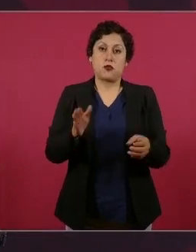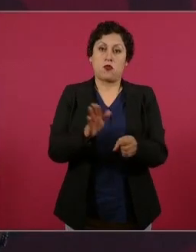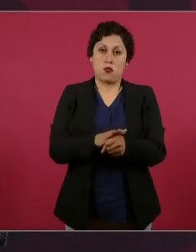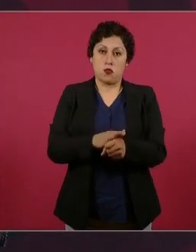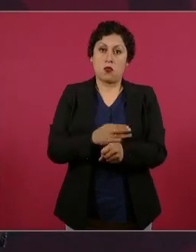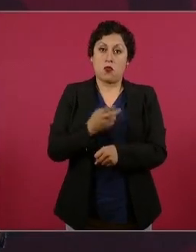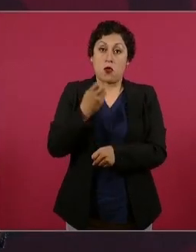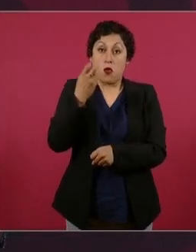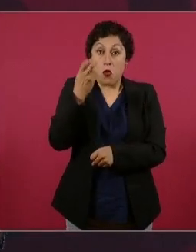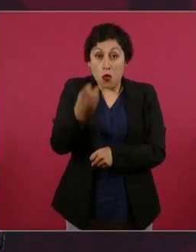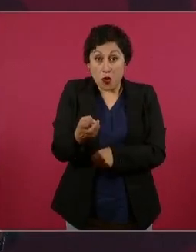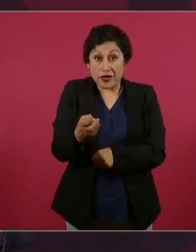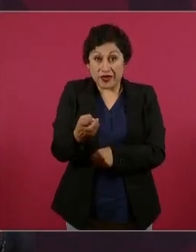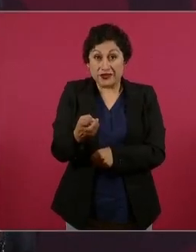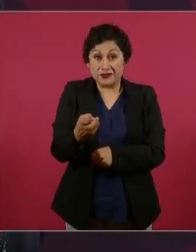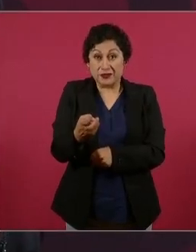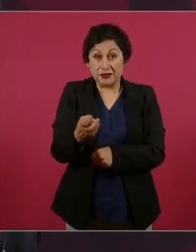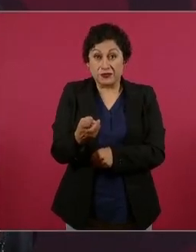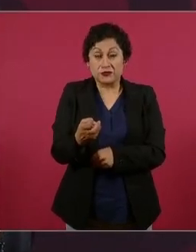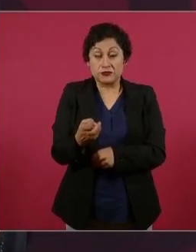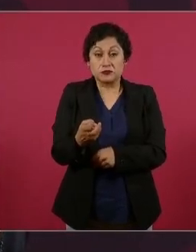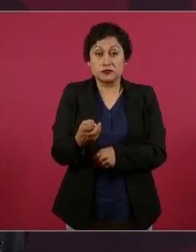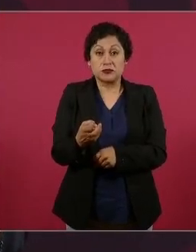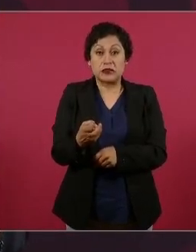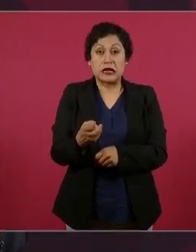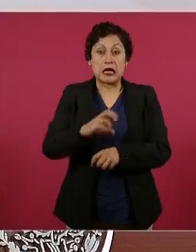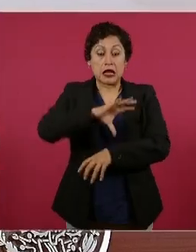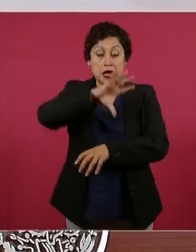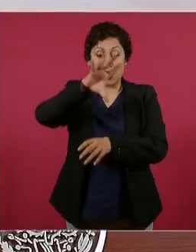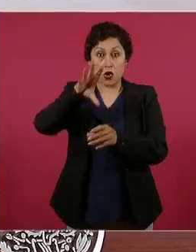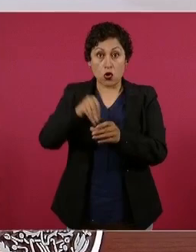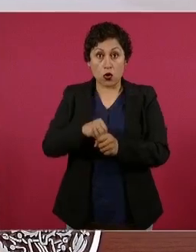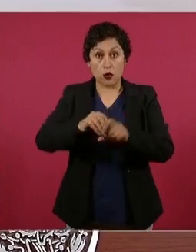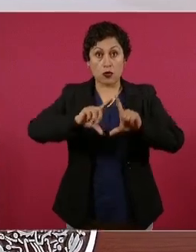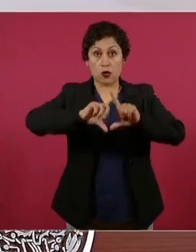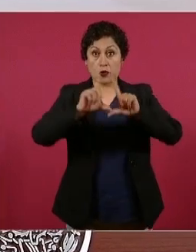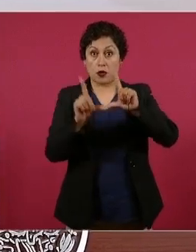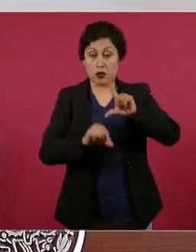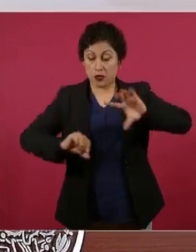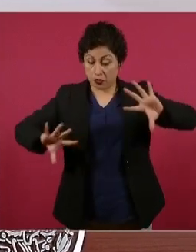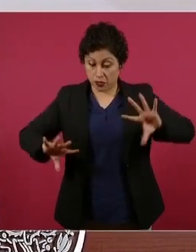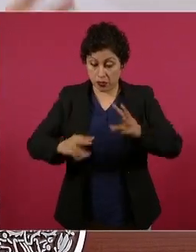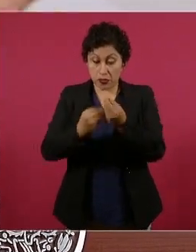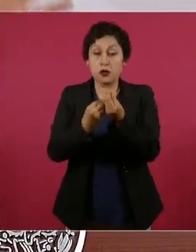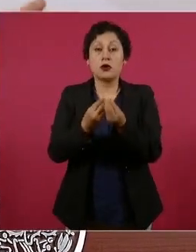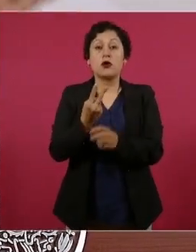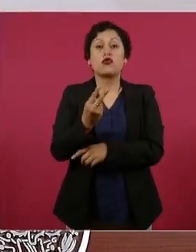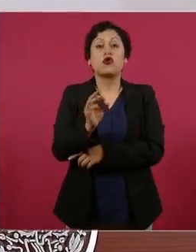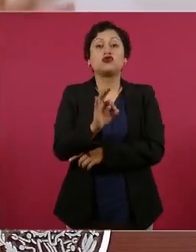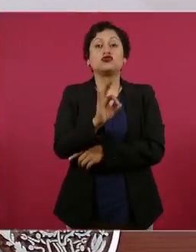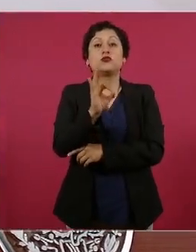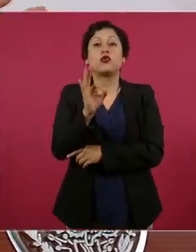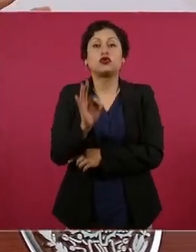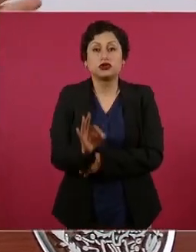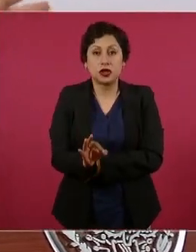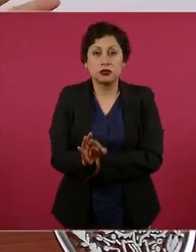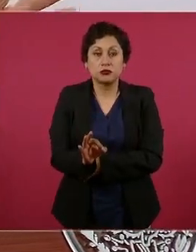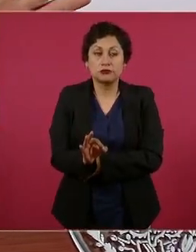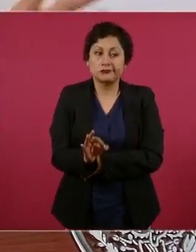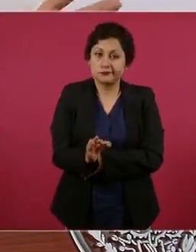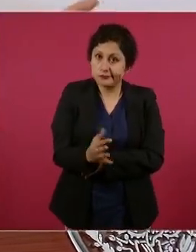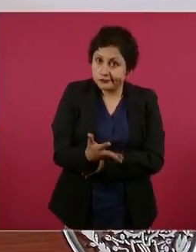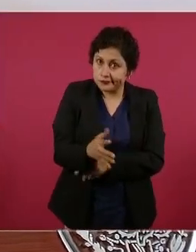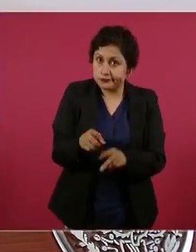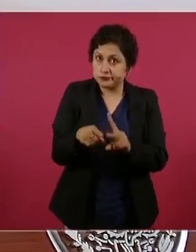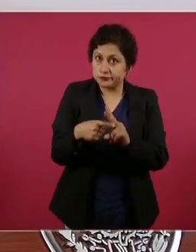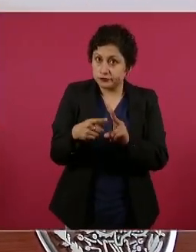36 años fue de 2%, la media, pero el sureste cero